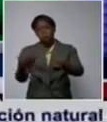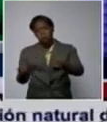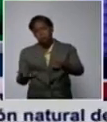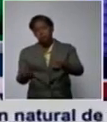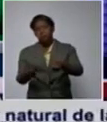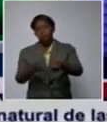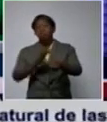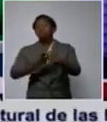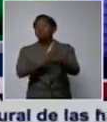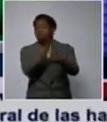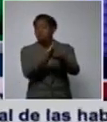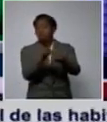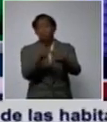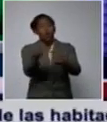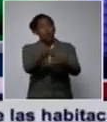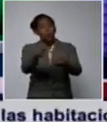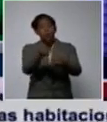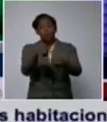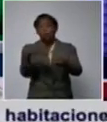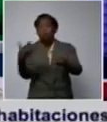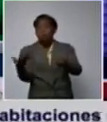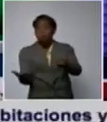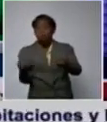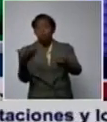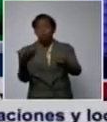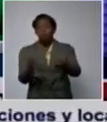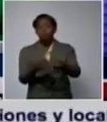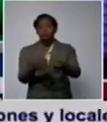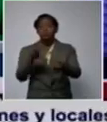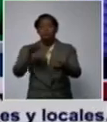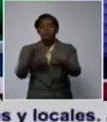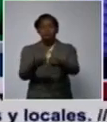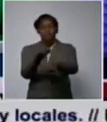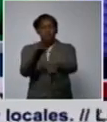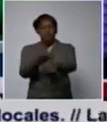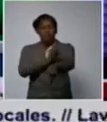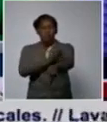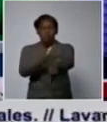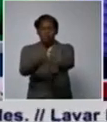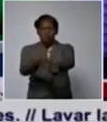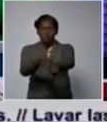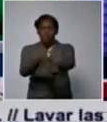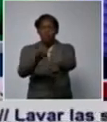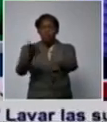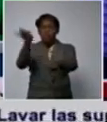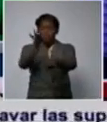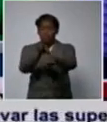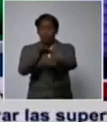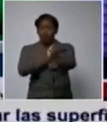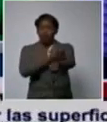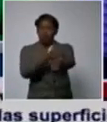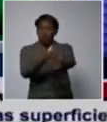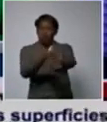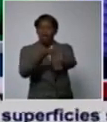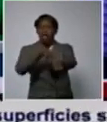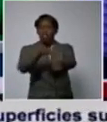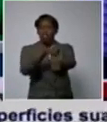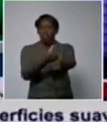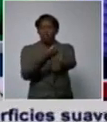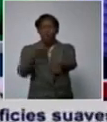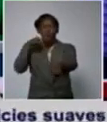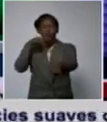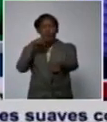COVID, el rash, que muchas veces se ve en el dengue, que no es característico en la COVID. O sea, hay cosas